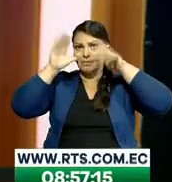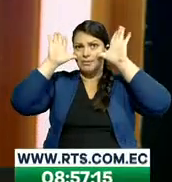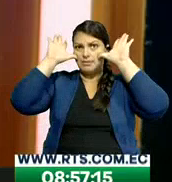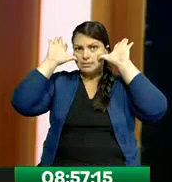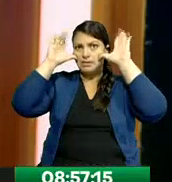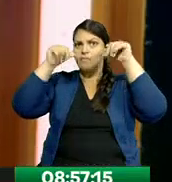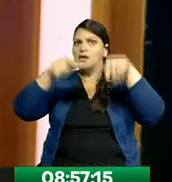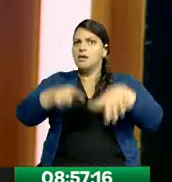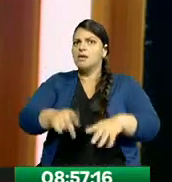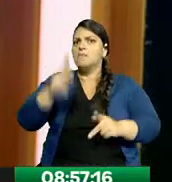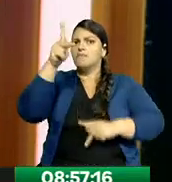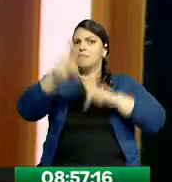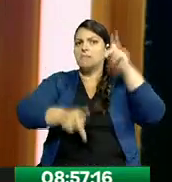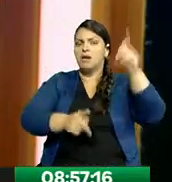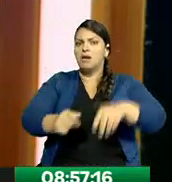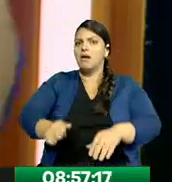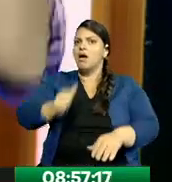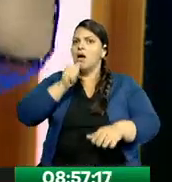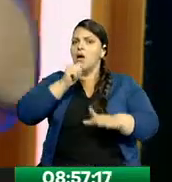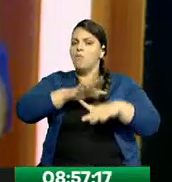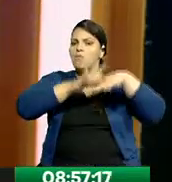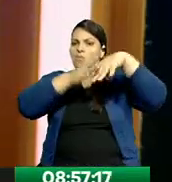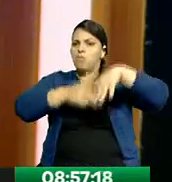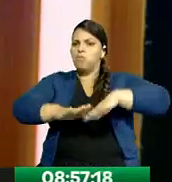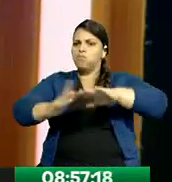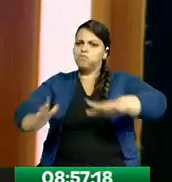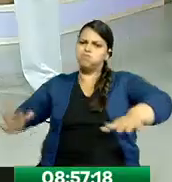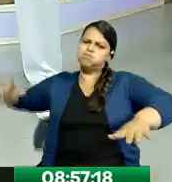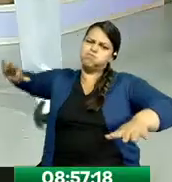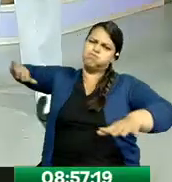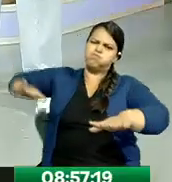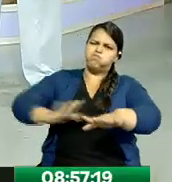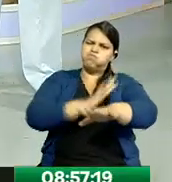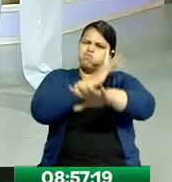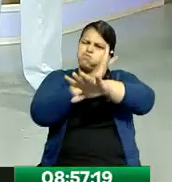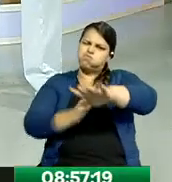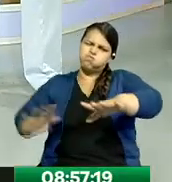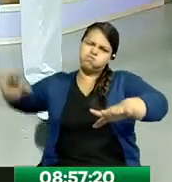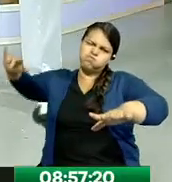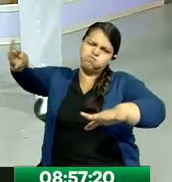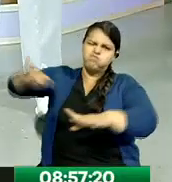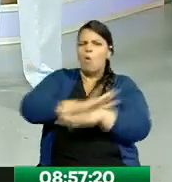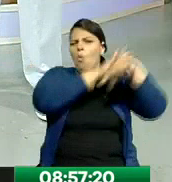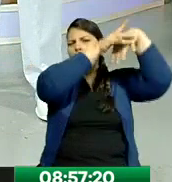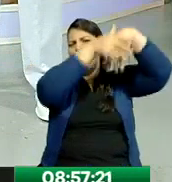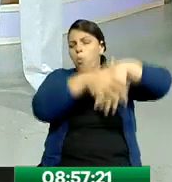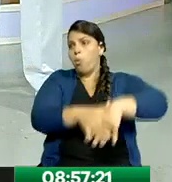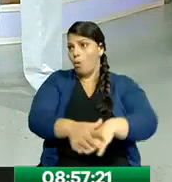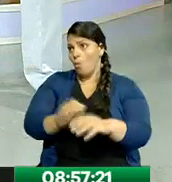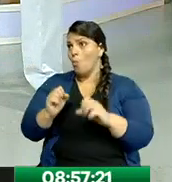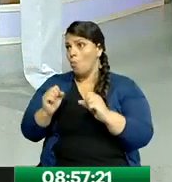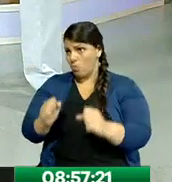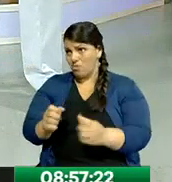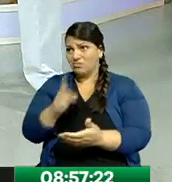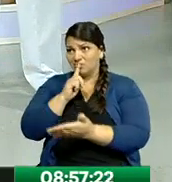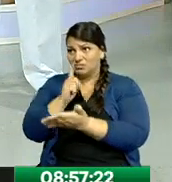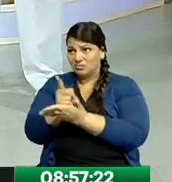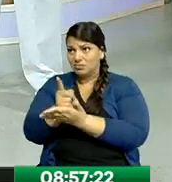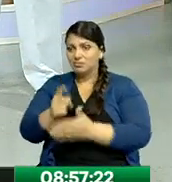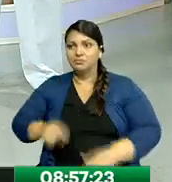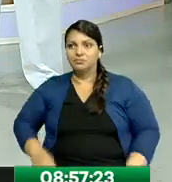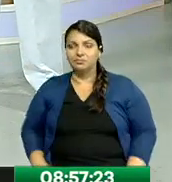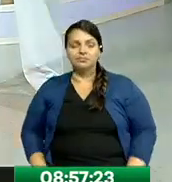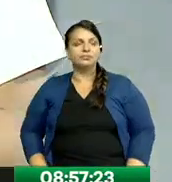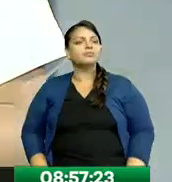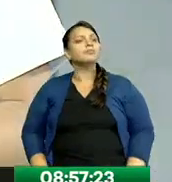fuerte para el feriado de Navidad. Buenos días, ¿hasta cuánto alcanzaron las olas ahí? Buenos días, Rosa. Primero, muchas gracias por la invitación. Aquí estamos por